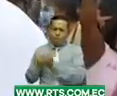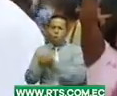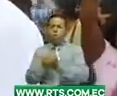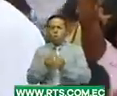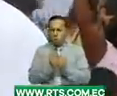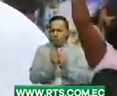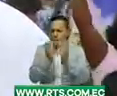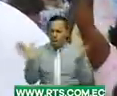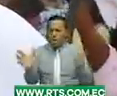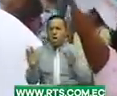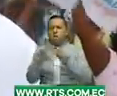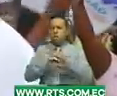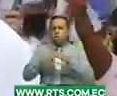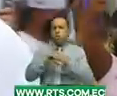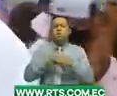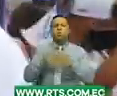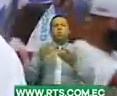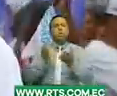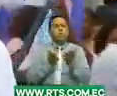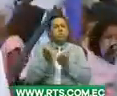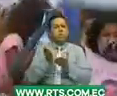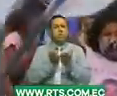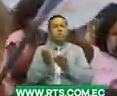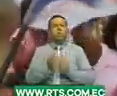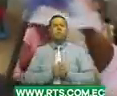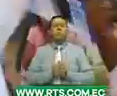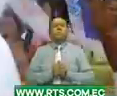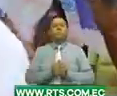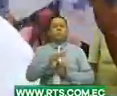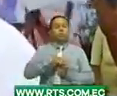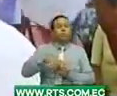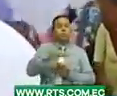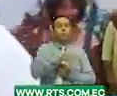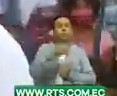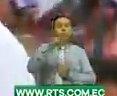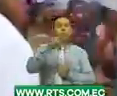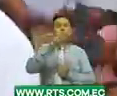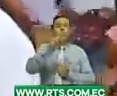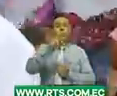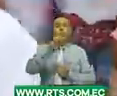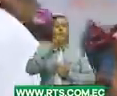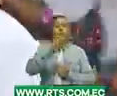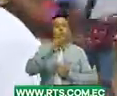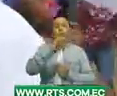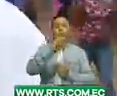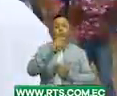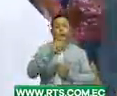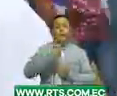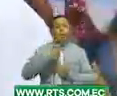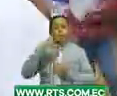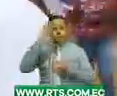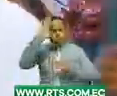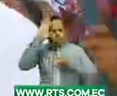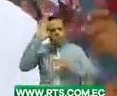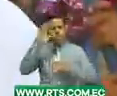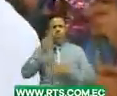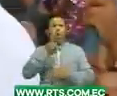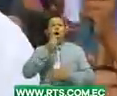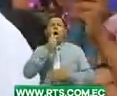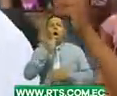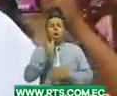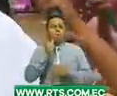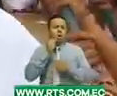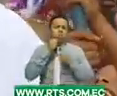Por eso nuestro compromiso para los barrios de prosperidad, mi compromiso como presidente de la República, el agua potable,